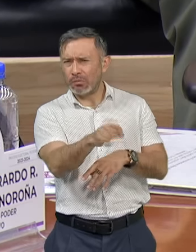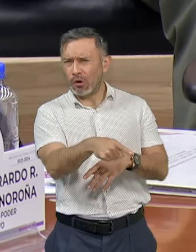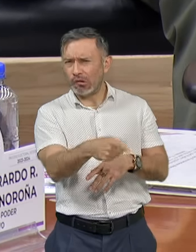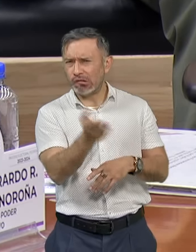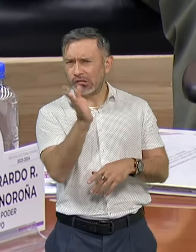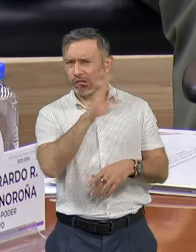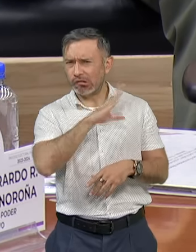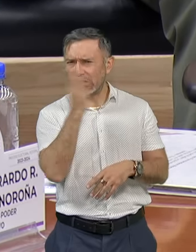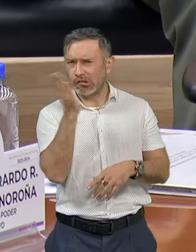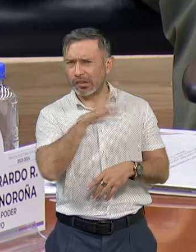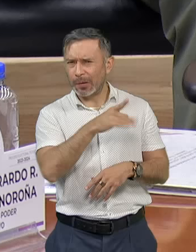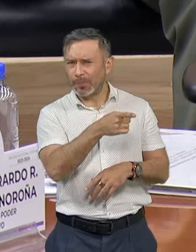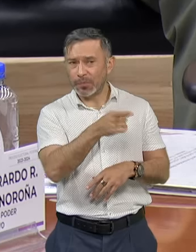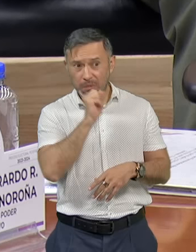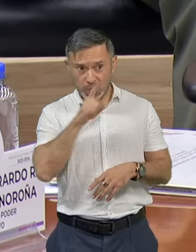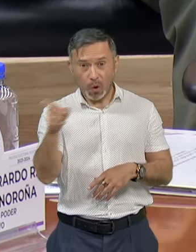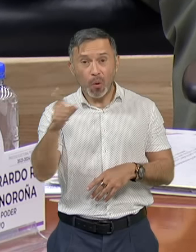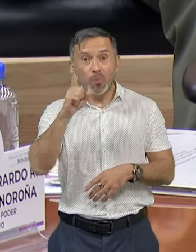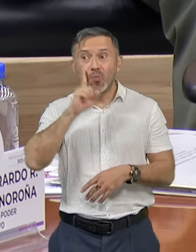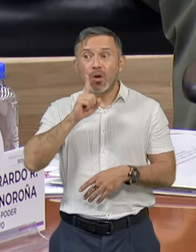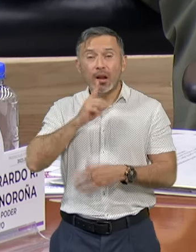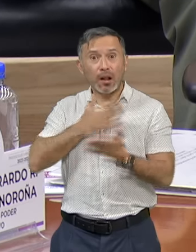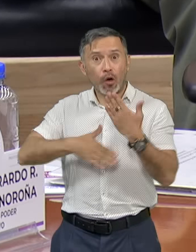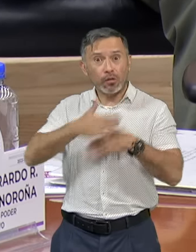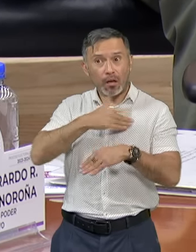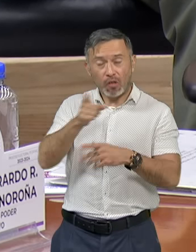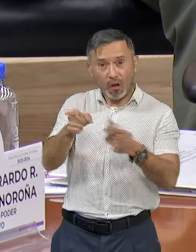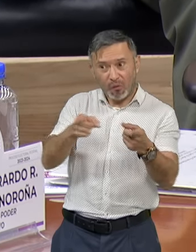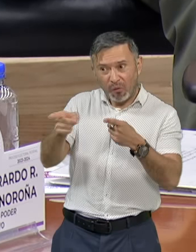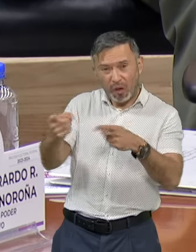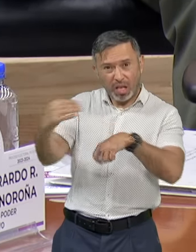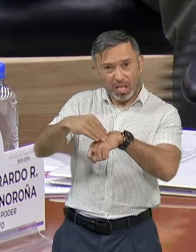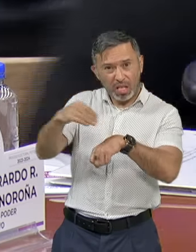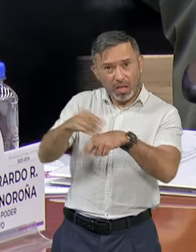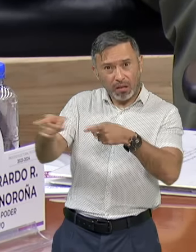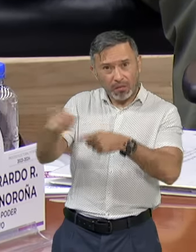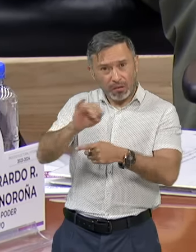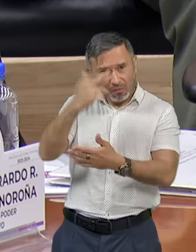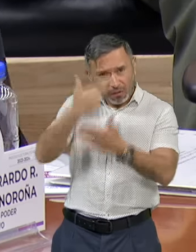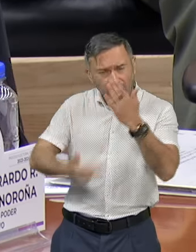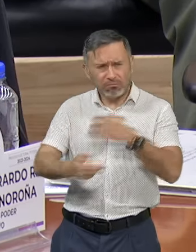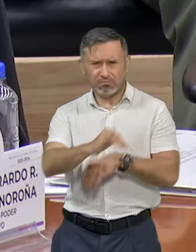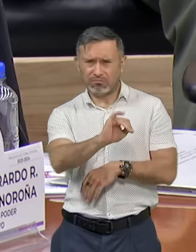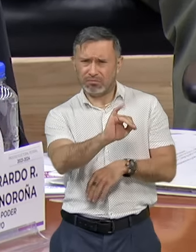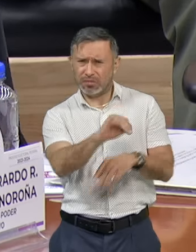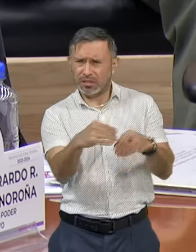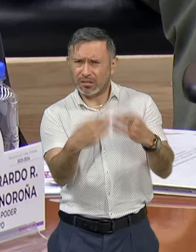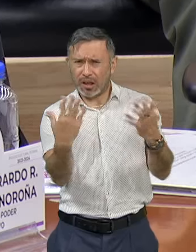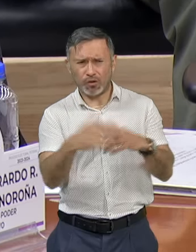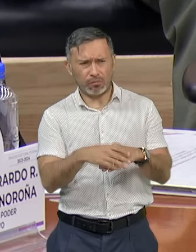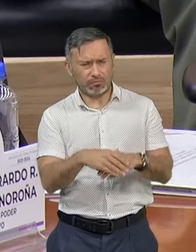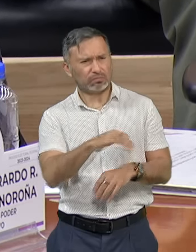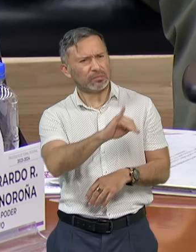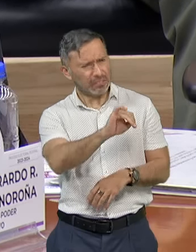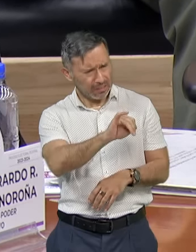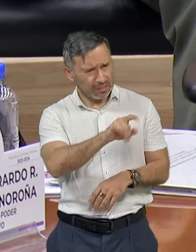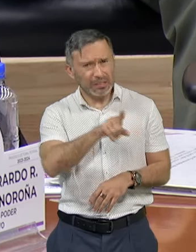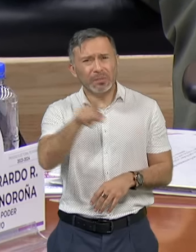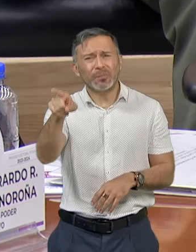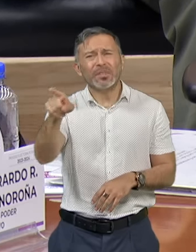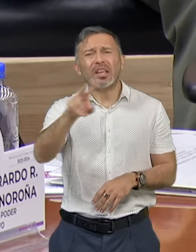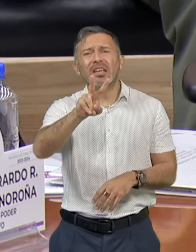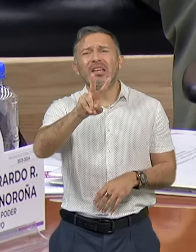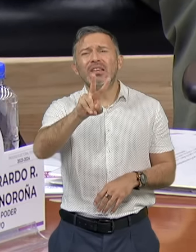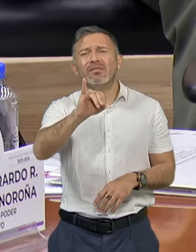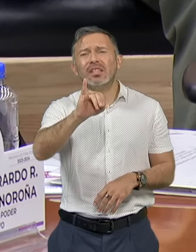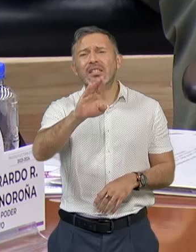sh pardo Claro que la han injuriado Y claro que y no hemos metido ni una sola Sí el cabeza H que Vicente Fox